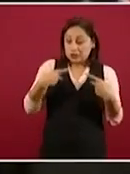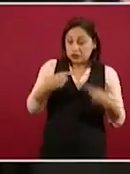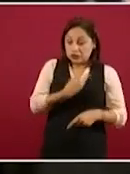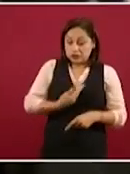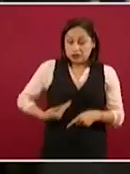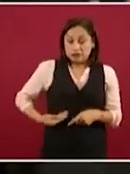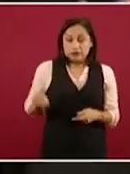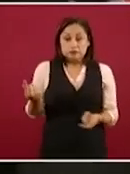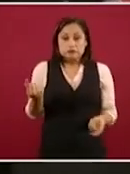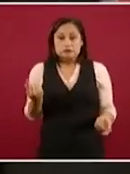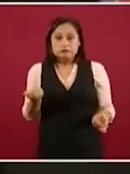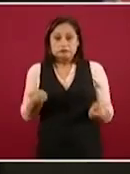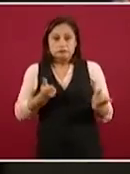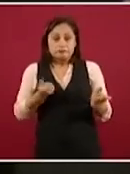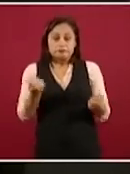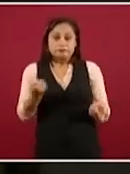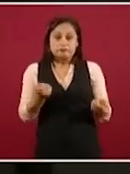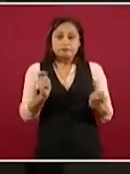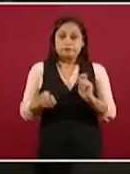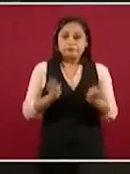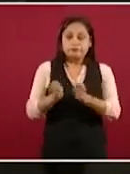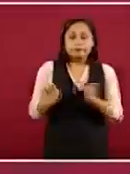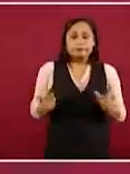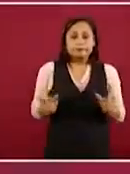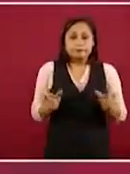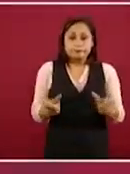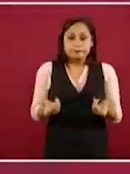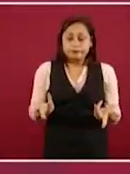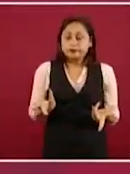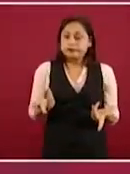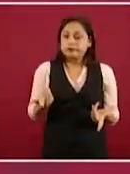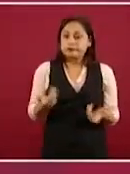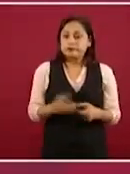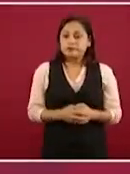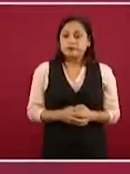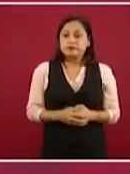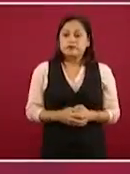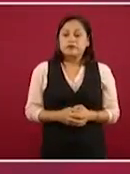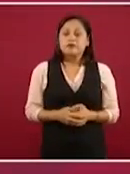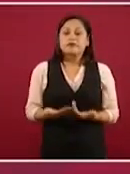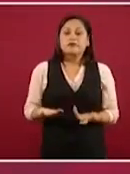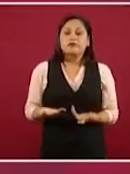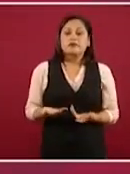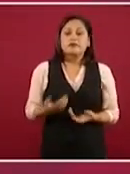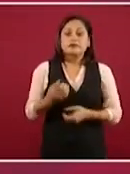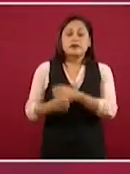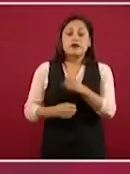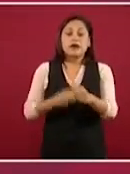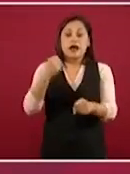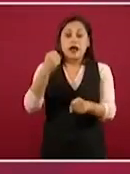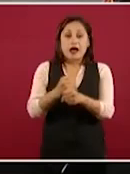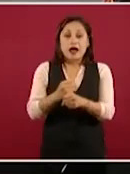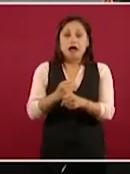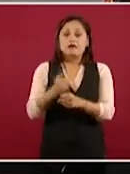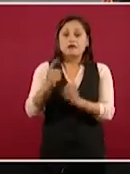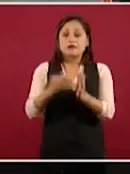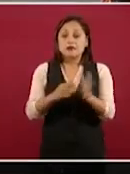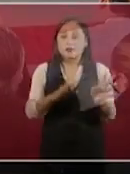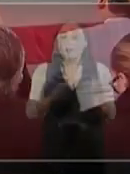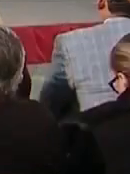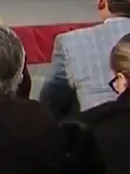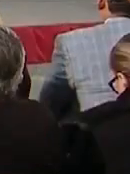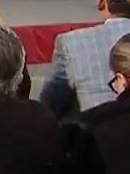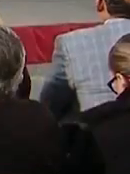siglo XX, ya lo hemos dicho varias